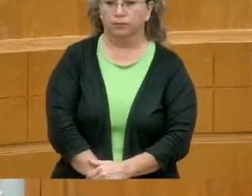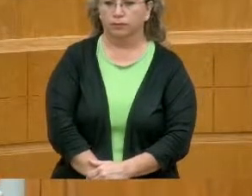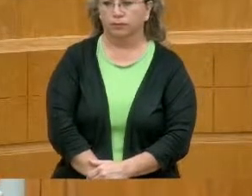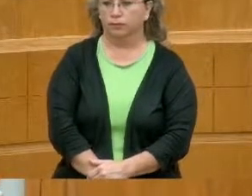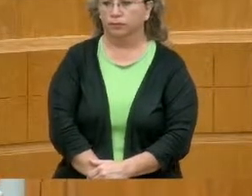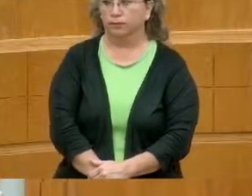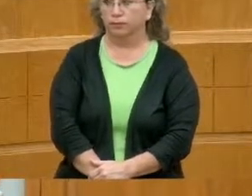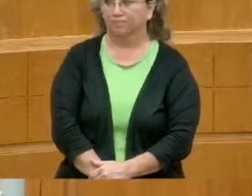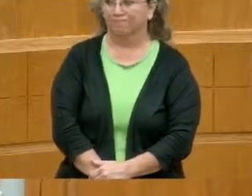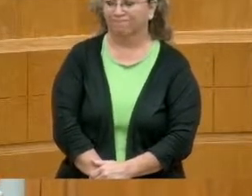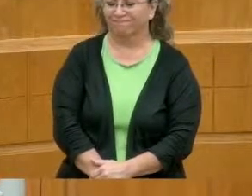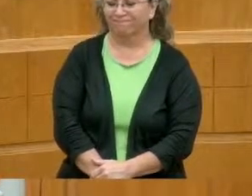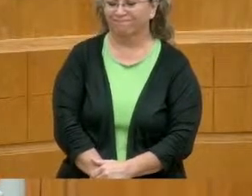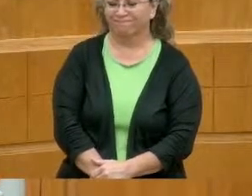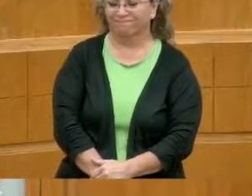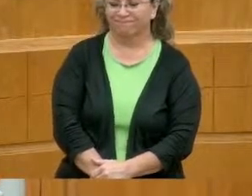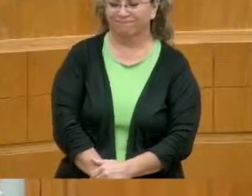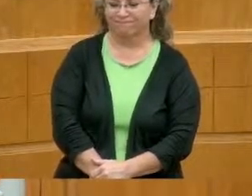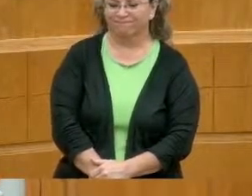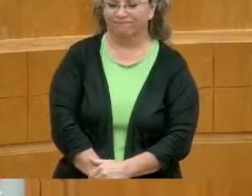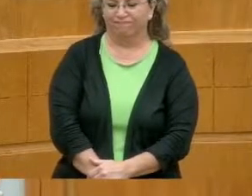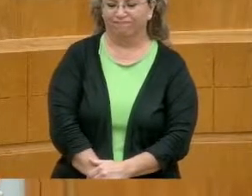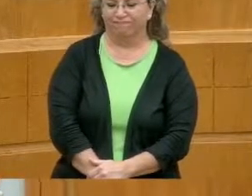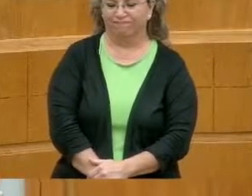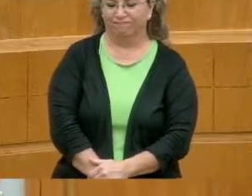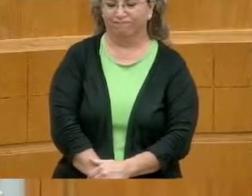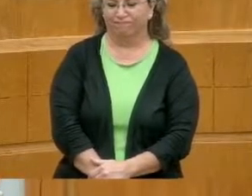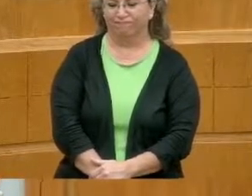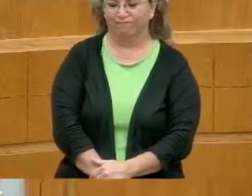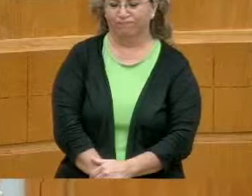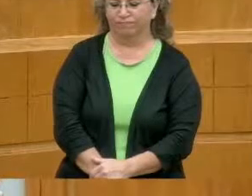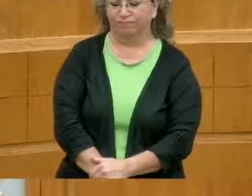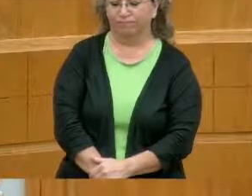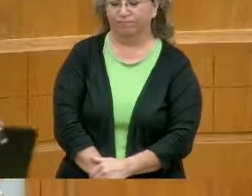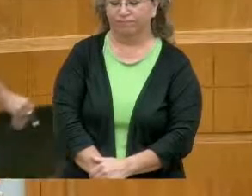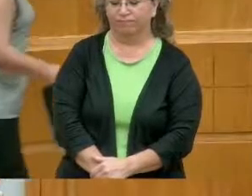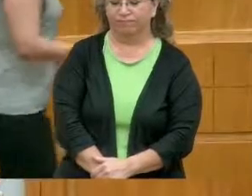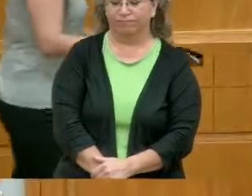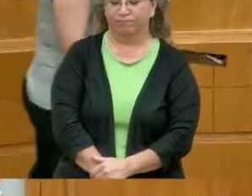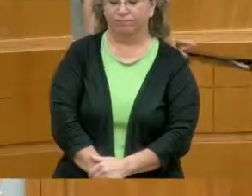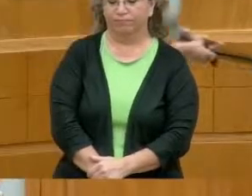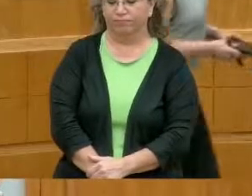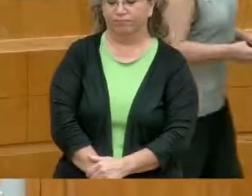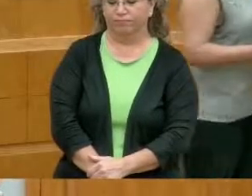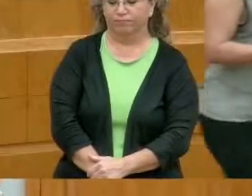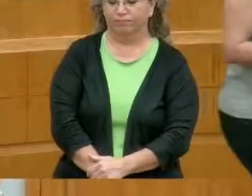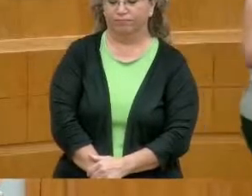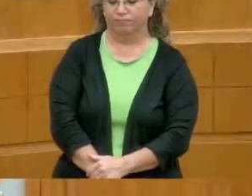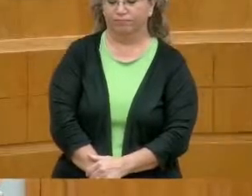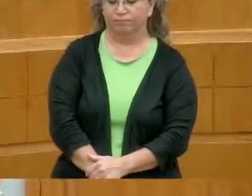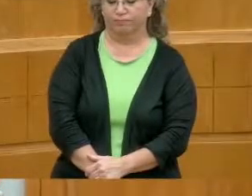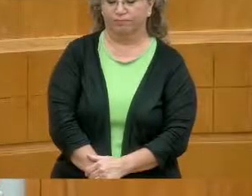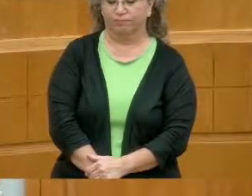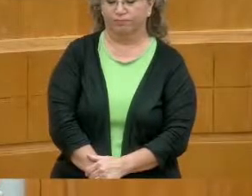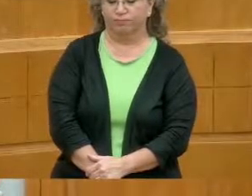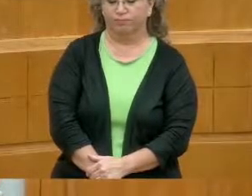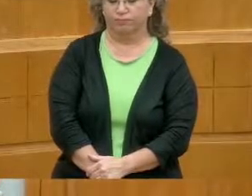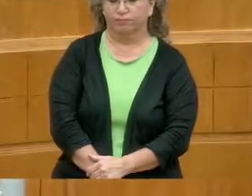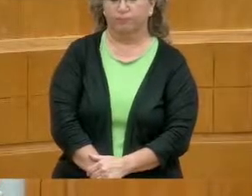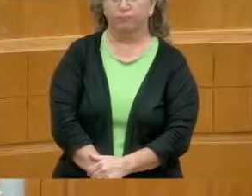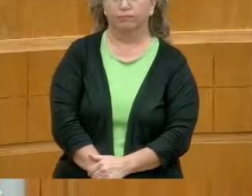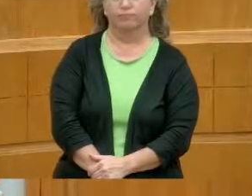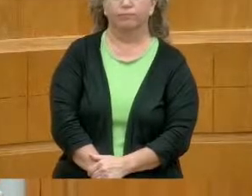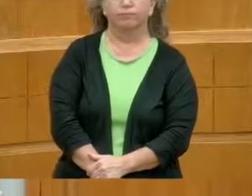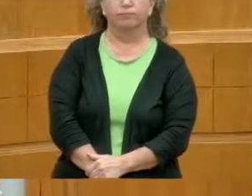guarderías infantiles, masajes, clubes juveniles, clubes ecuestres el 22 de mayo, bares el 22 de mayo que podrán abrir a una capacidad